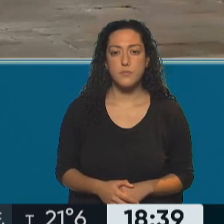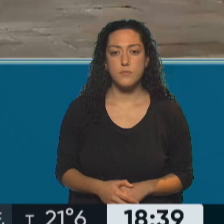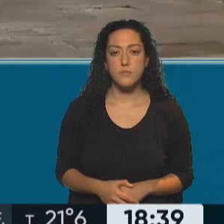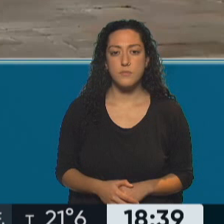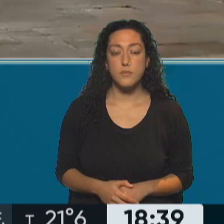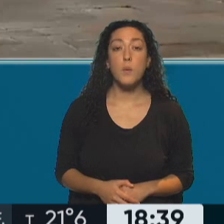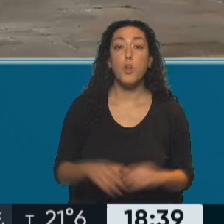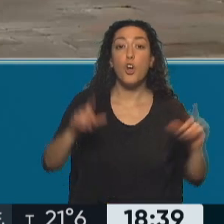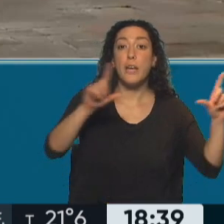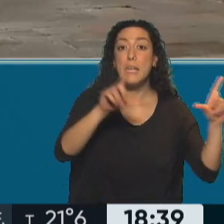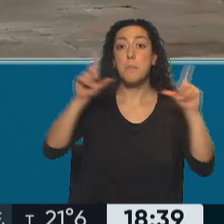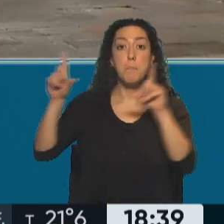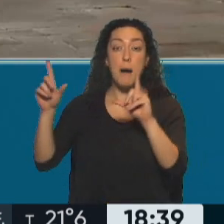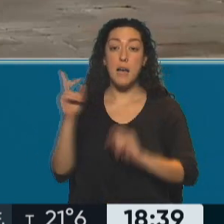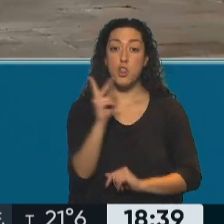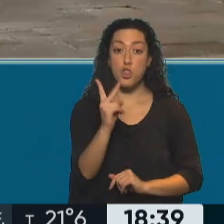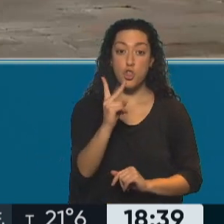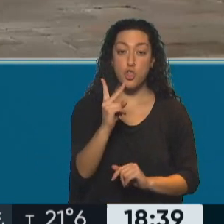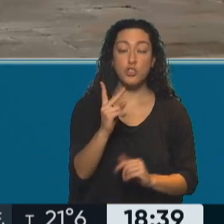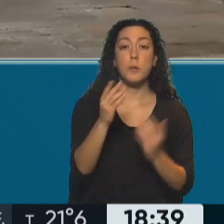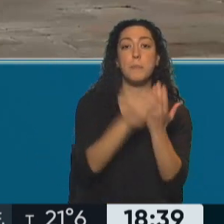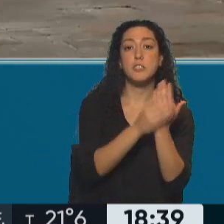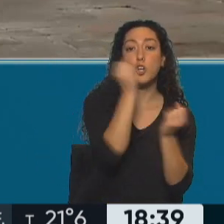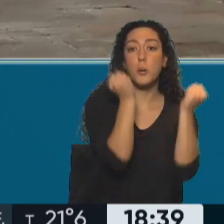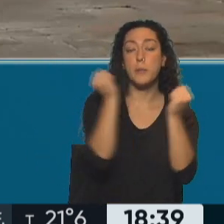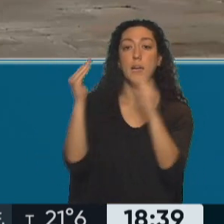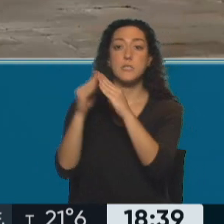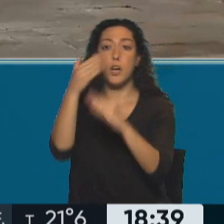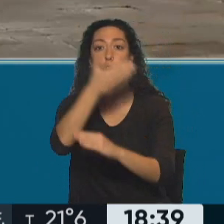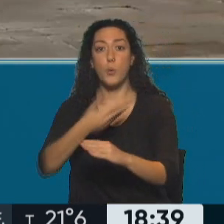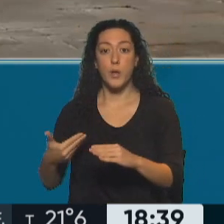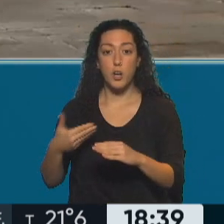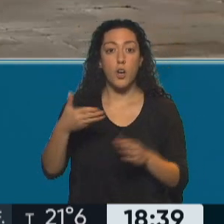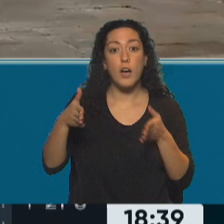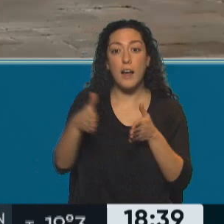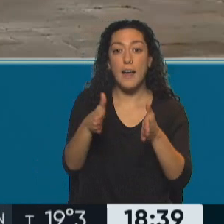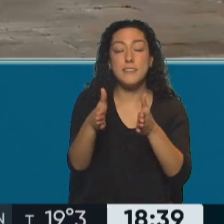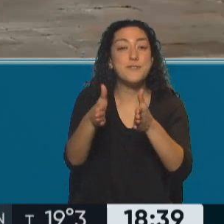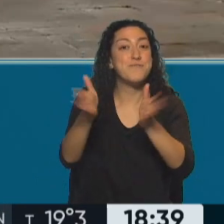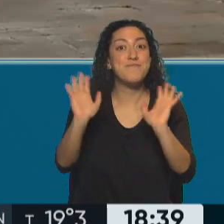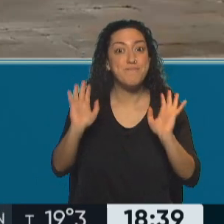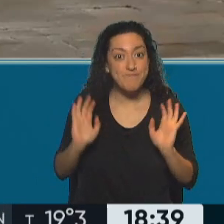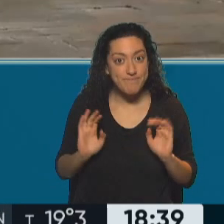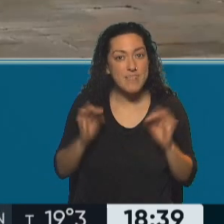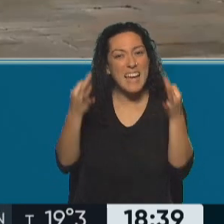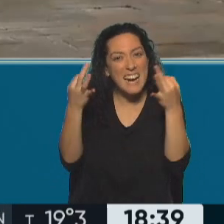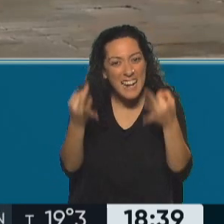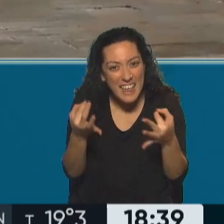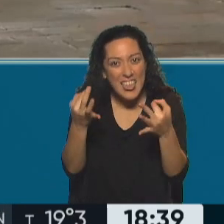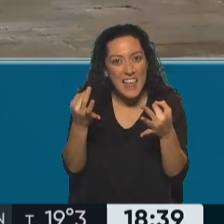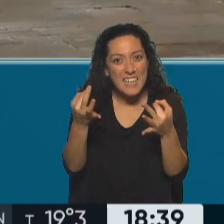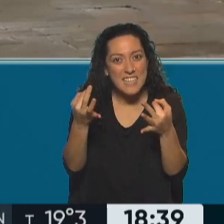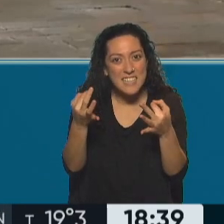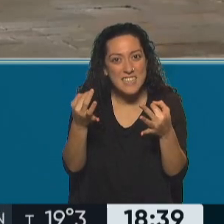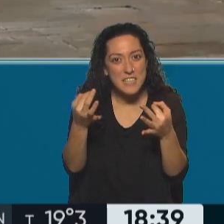Ahí tenés dos imágenes, Ministerio de Economía, Casa de Gobierno, apenas una calle. En realidad, las historias más